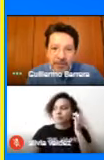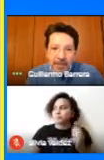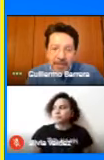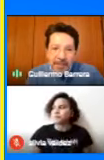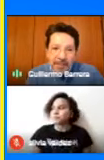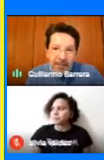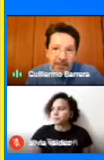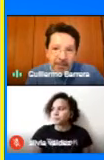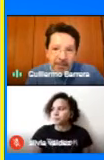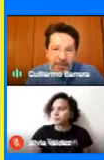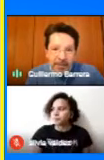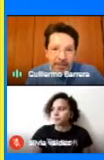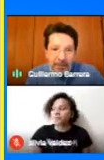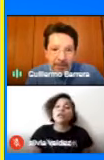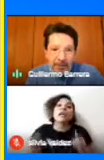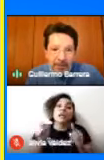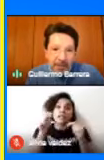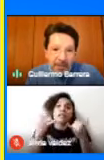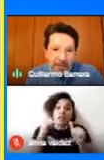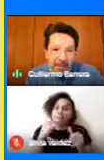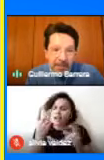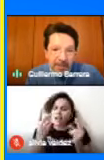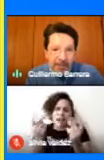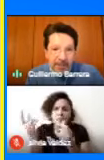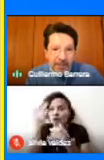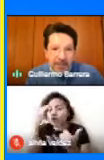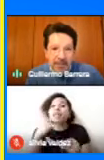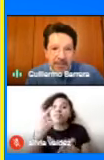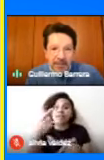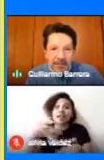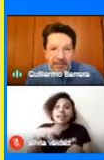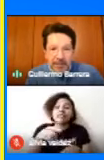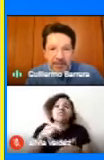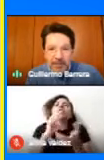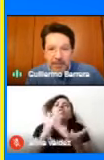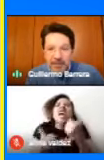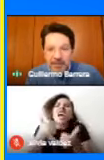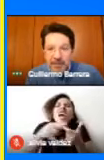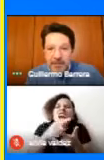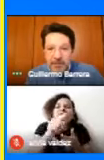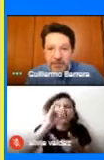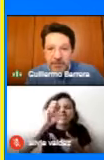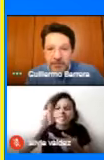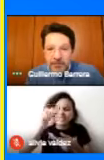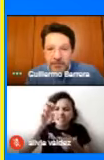Entonces, ya les dije, voy a pasar rápido aquí porque ya les dije que son las instancias de participación.